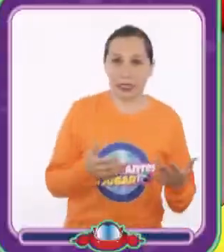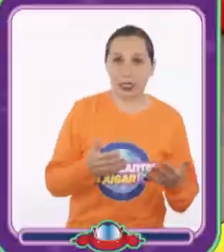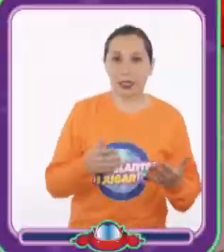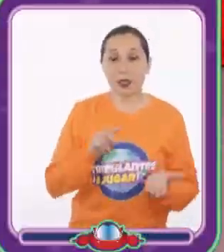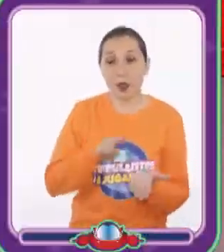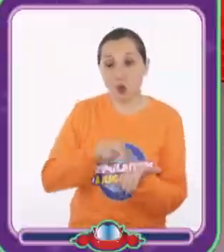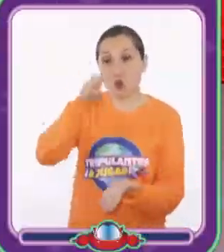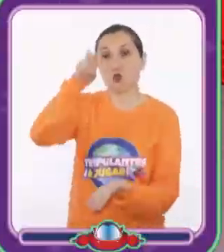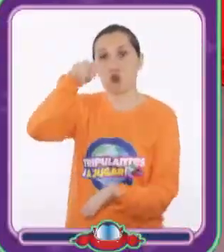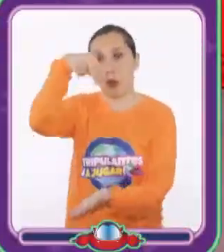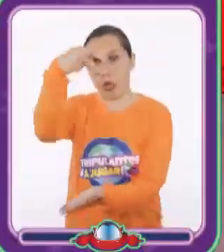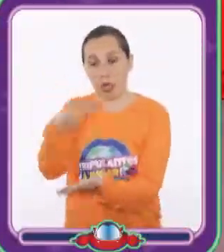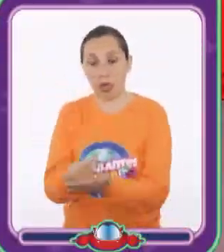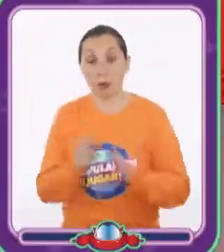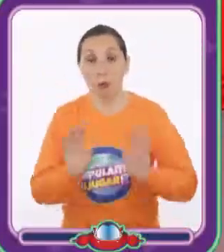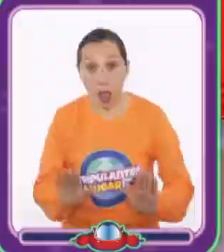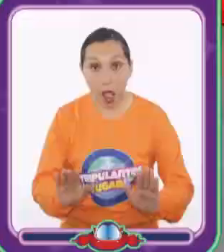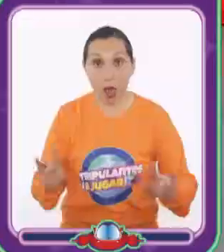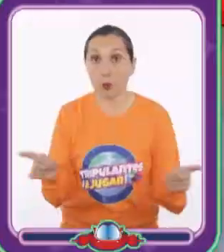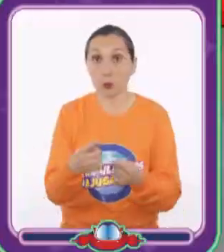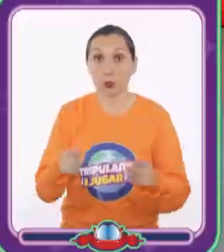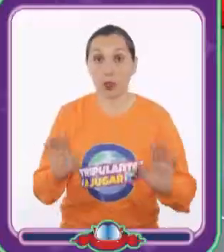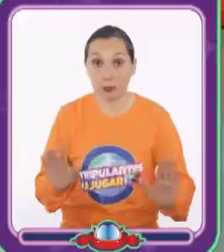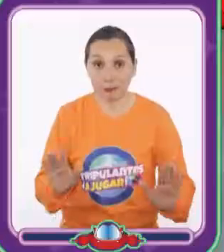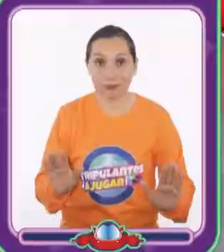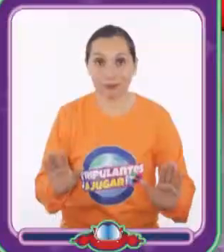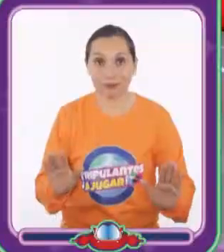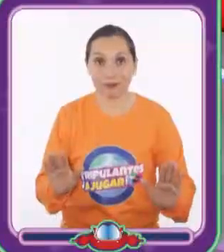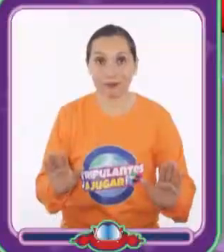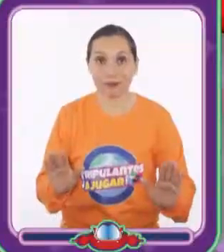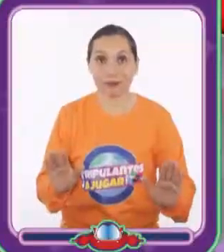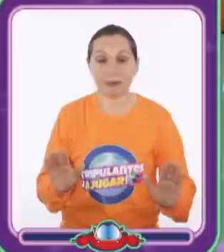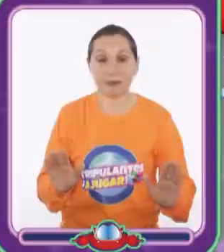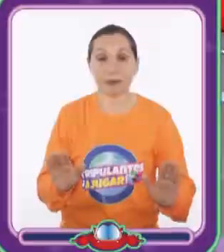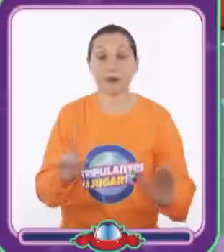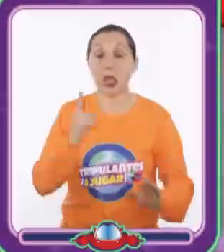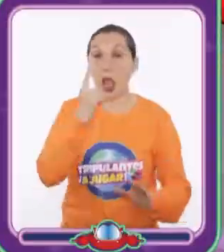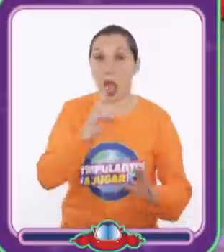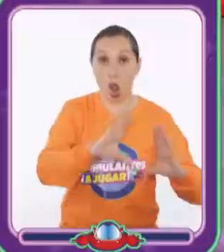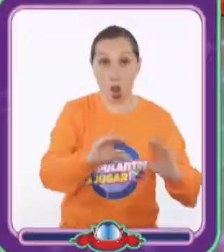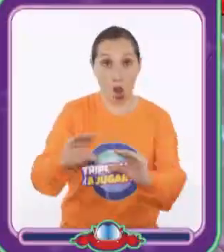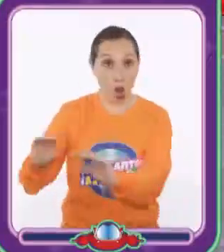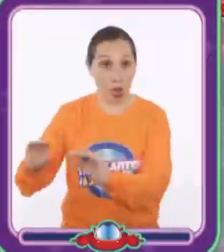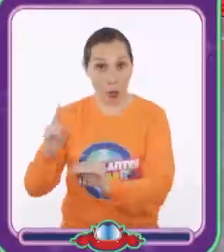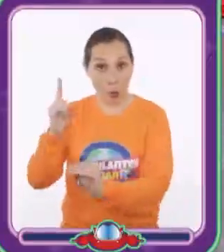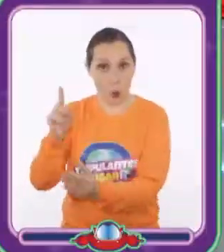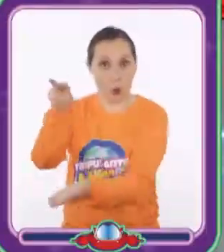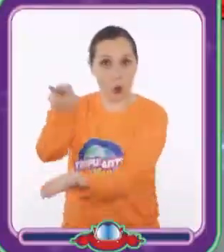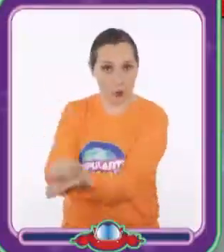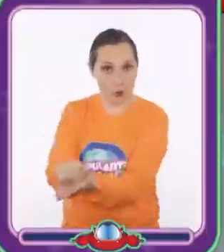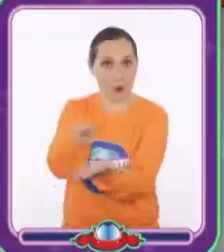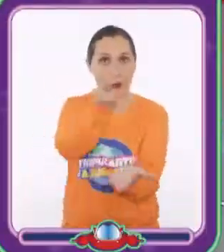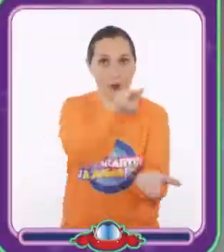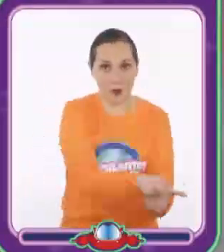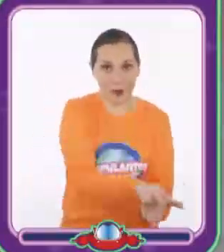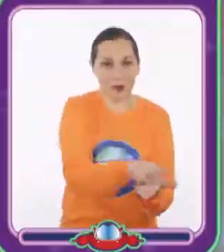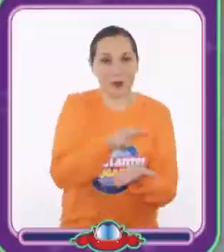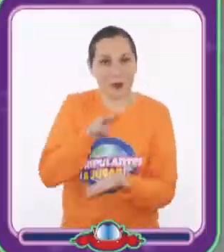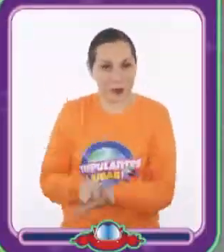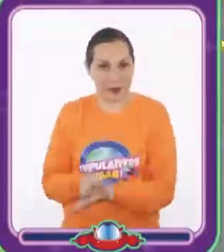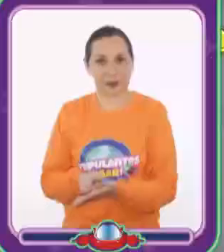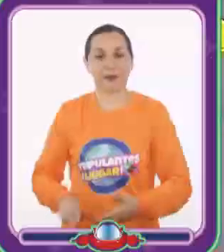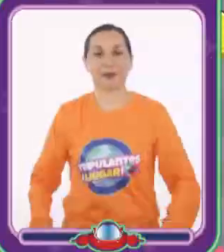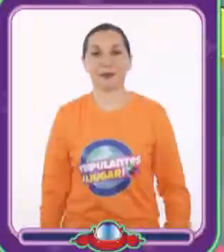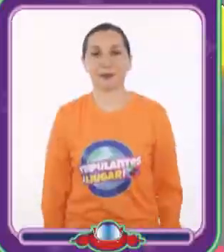¡Ay! Un saltamonte cayó arriba. ¡Para la música, tripulación! Vamos, un tripulante, un cojín. Una tripulante,